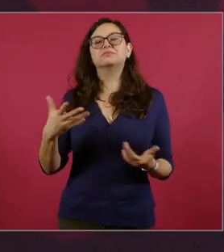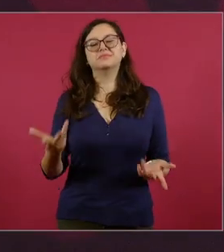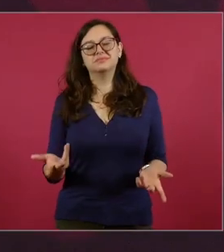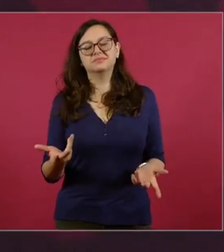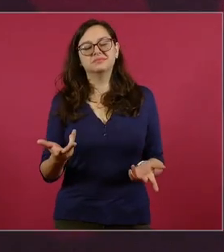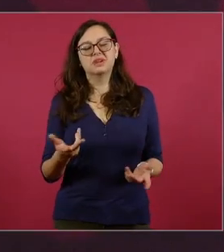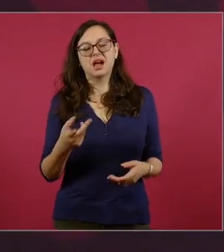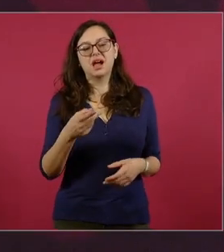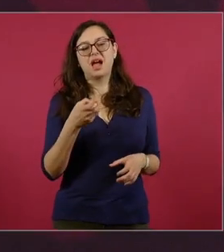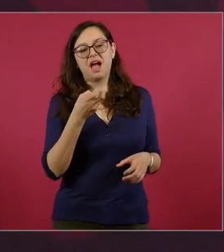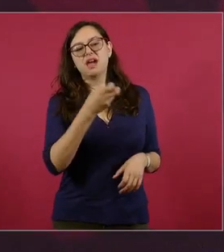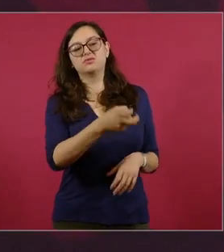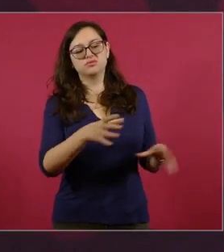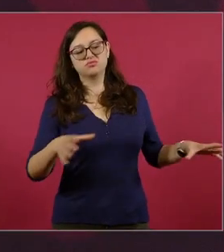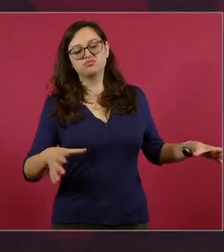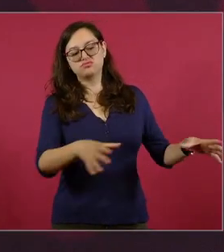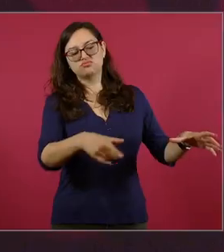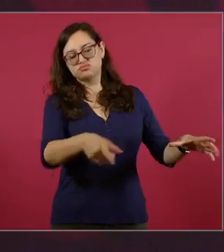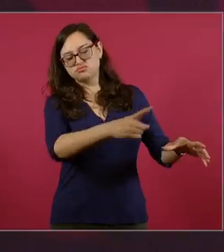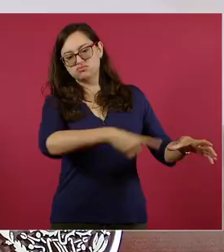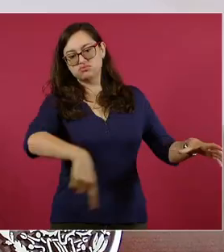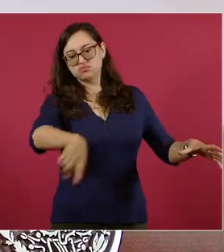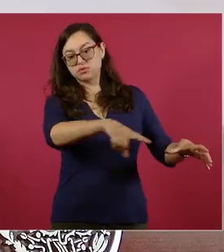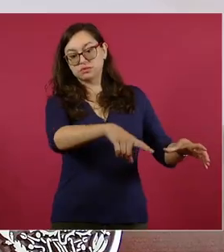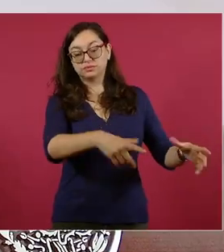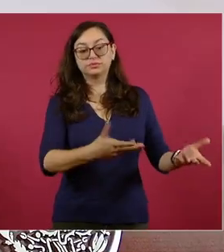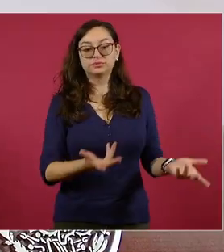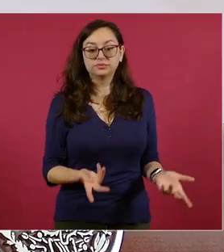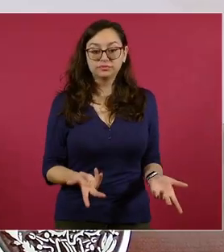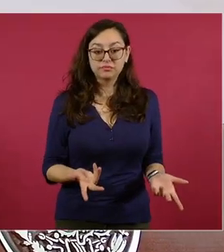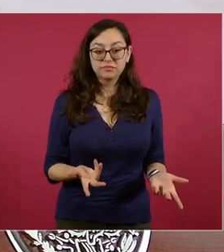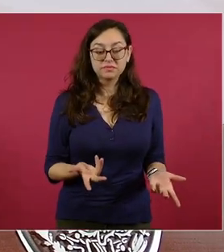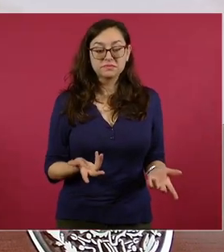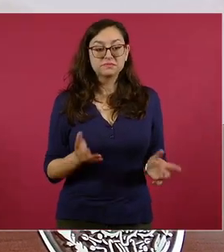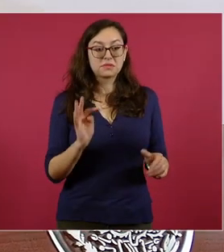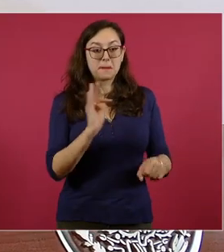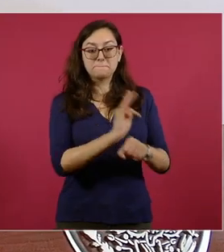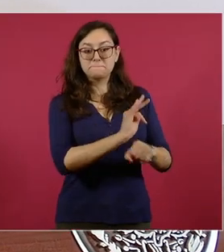los mexicanos. Entonces, ese fue el papel